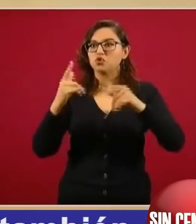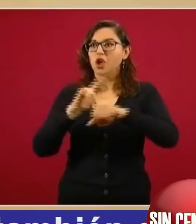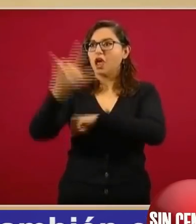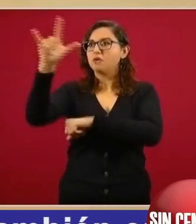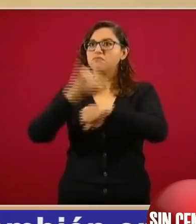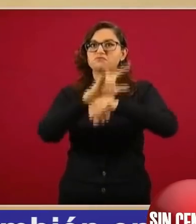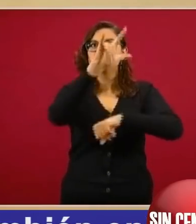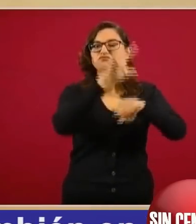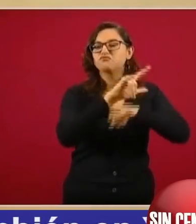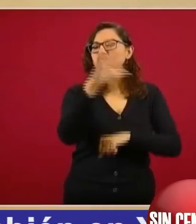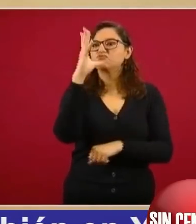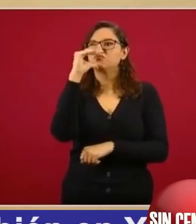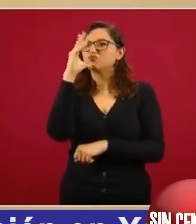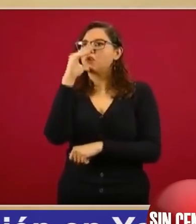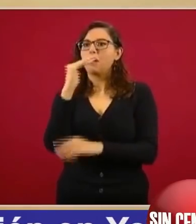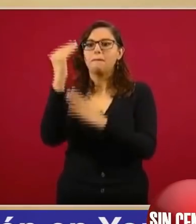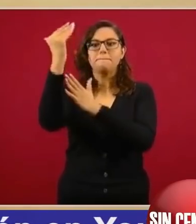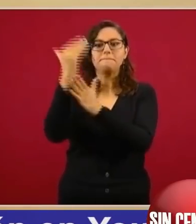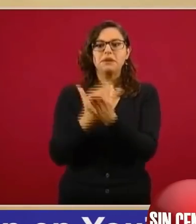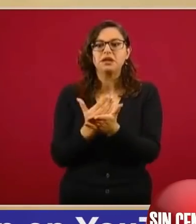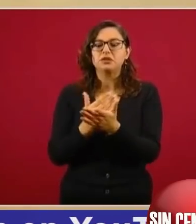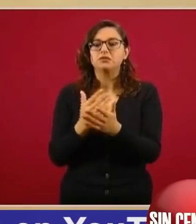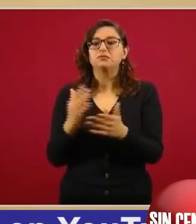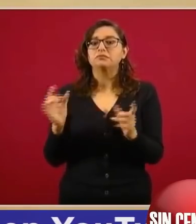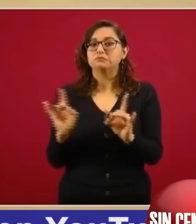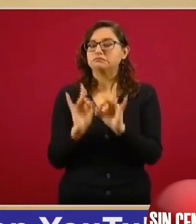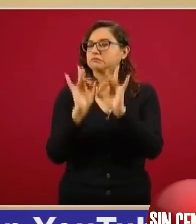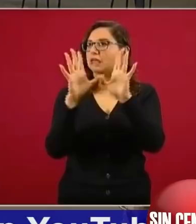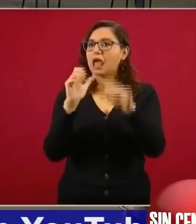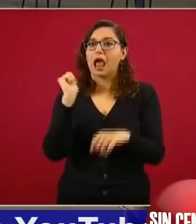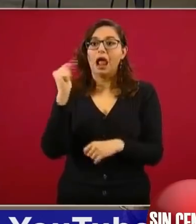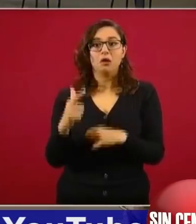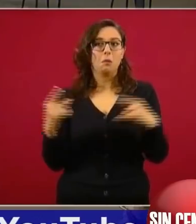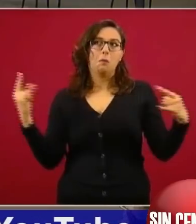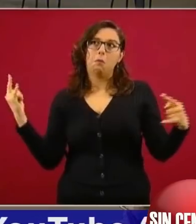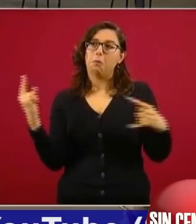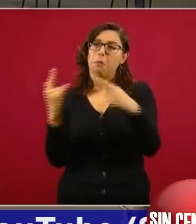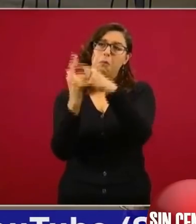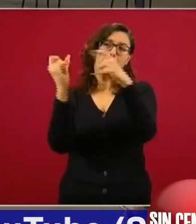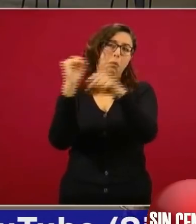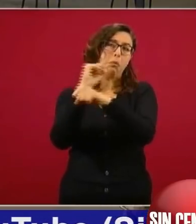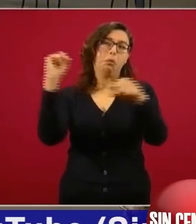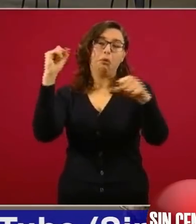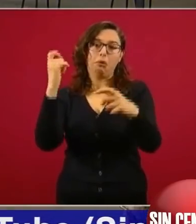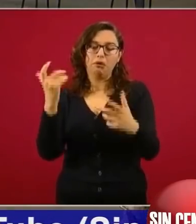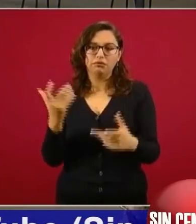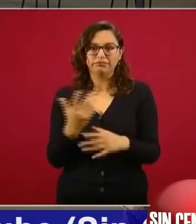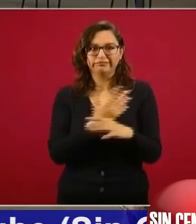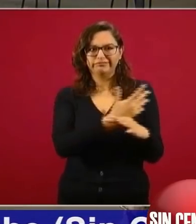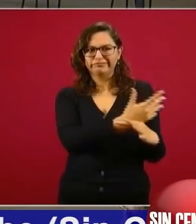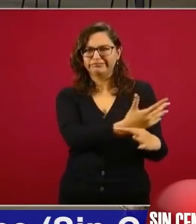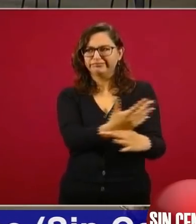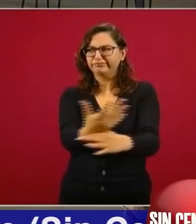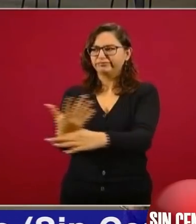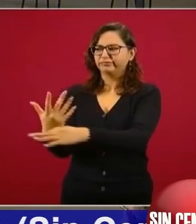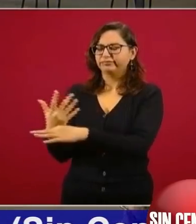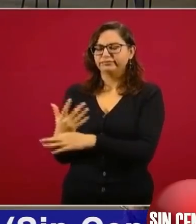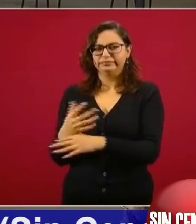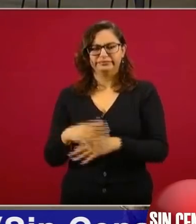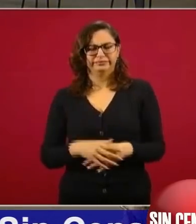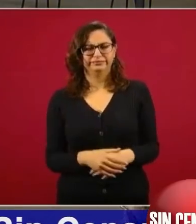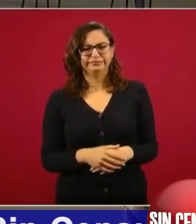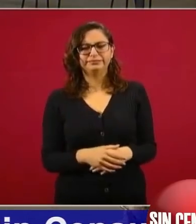que además podían haber incluso cursos de colisión. Se hizo un estudio que se le encargó a la